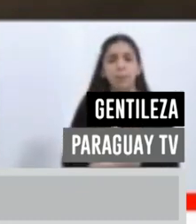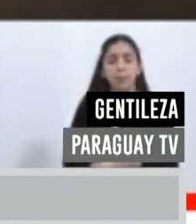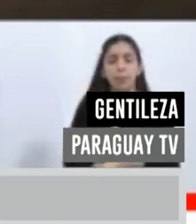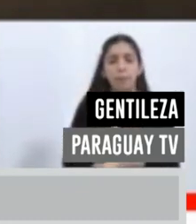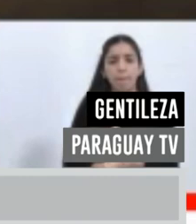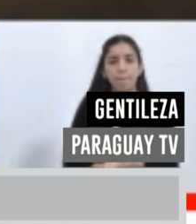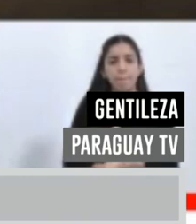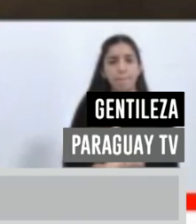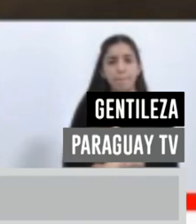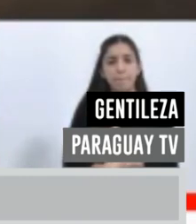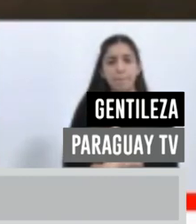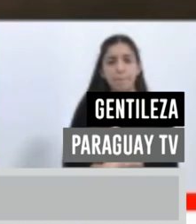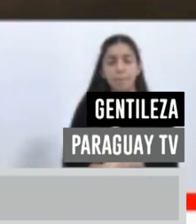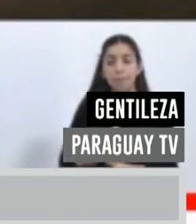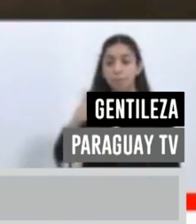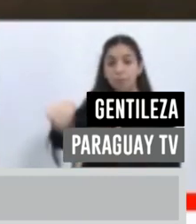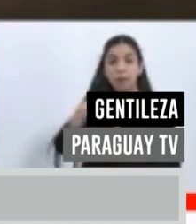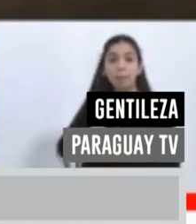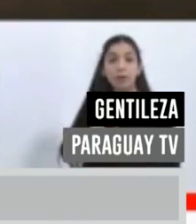y quiero agradecer también